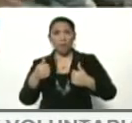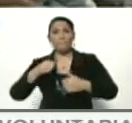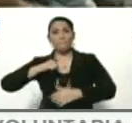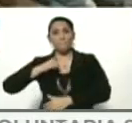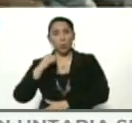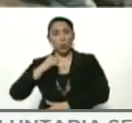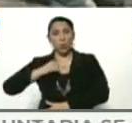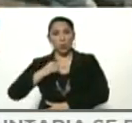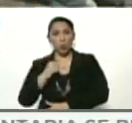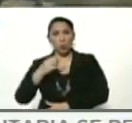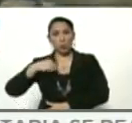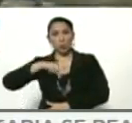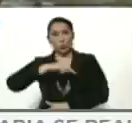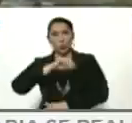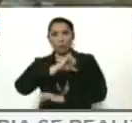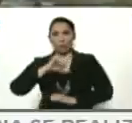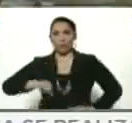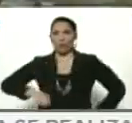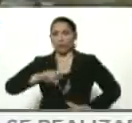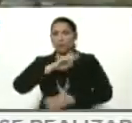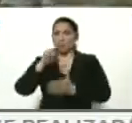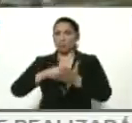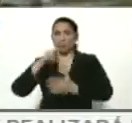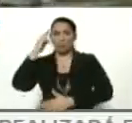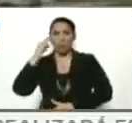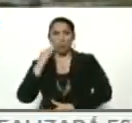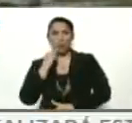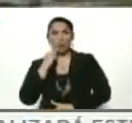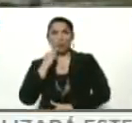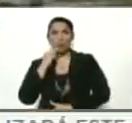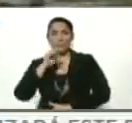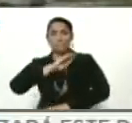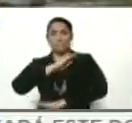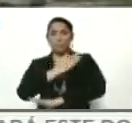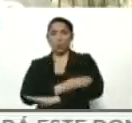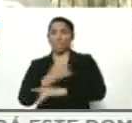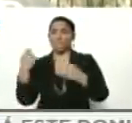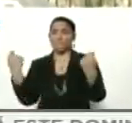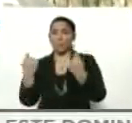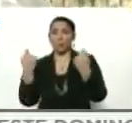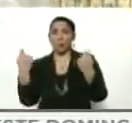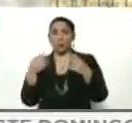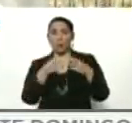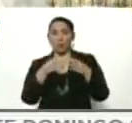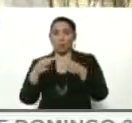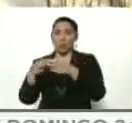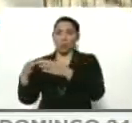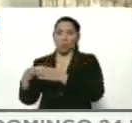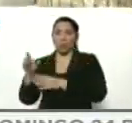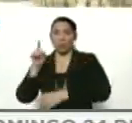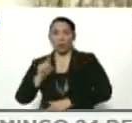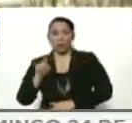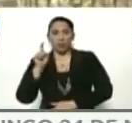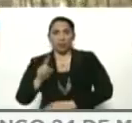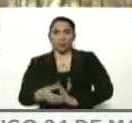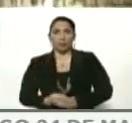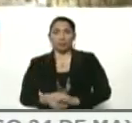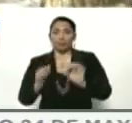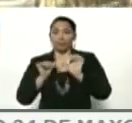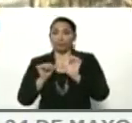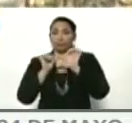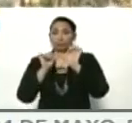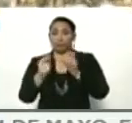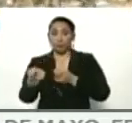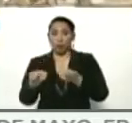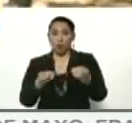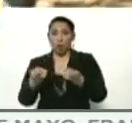policía, de nuestra Fuerza Armada Nacional Bolivariana, del Poder Popular Organizado, la necesidad de mantener el